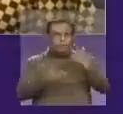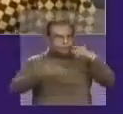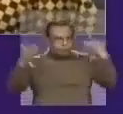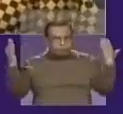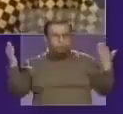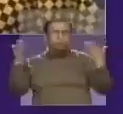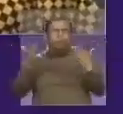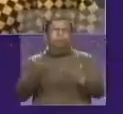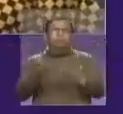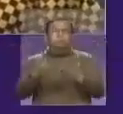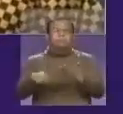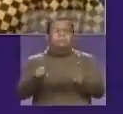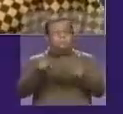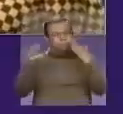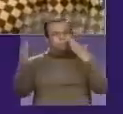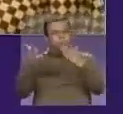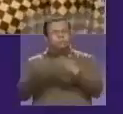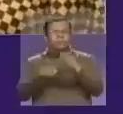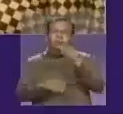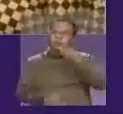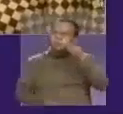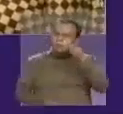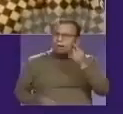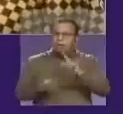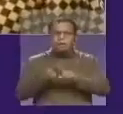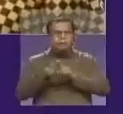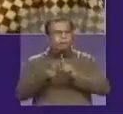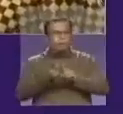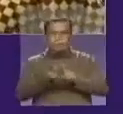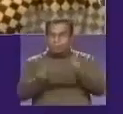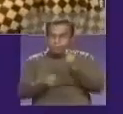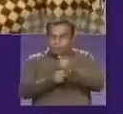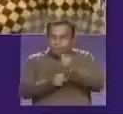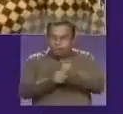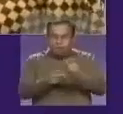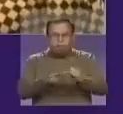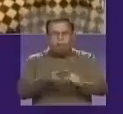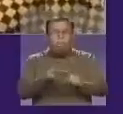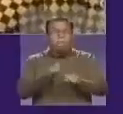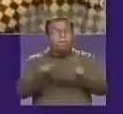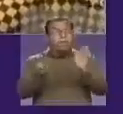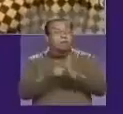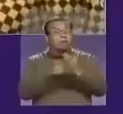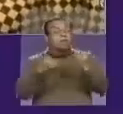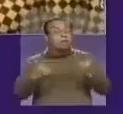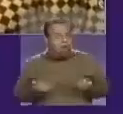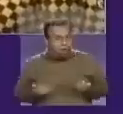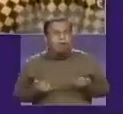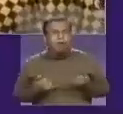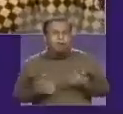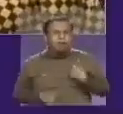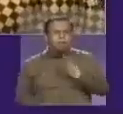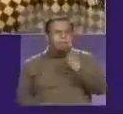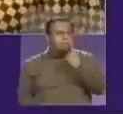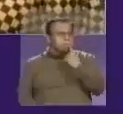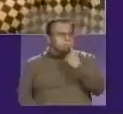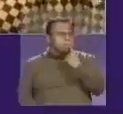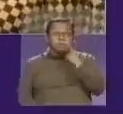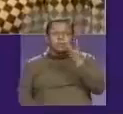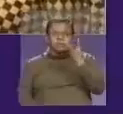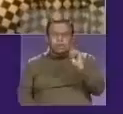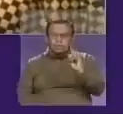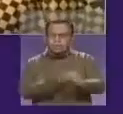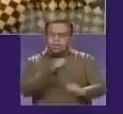enfocado en la parte de estar en el hogar, estar pues en la parte laboral, pero nunca nos habíamos levantado, sino hace como más de